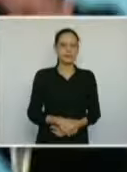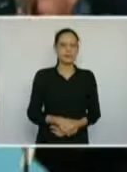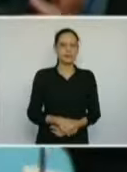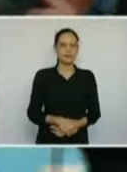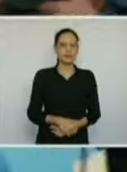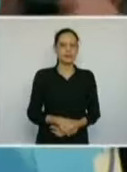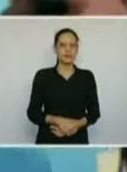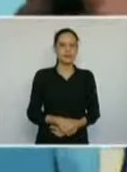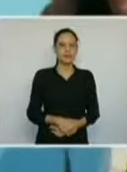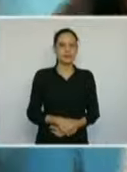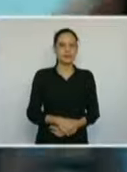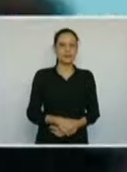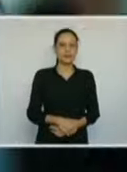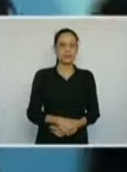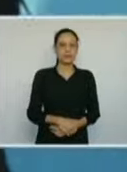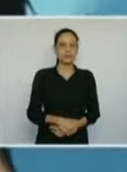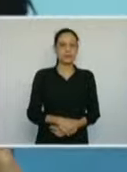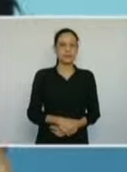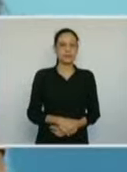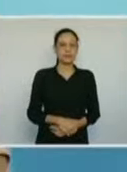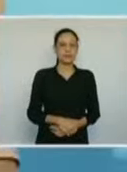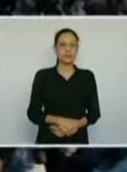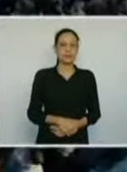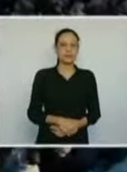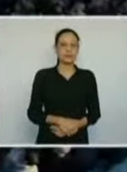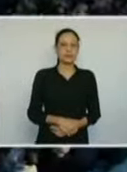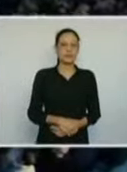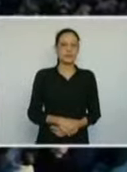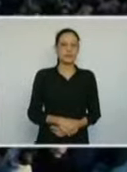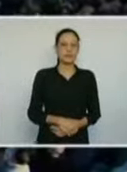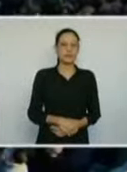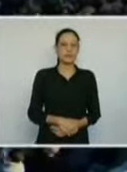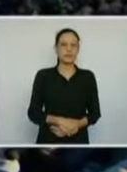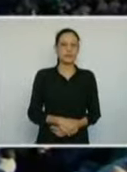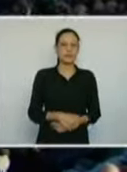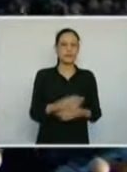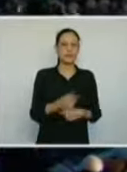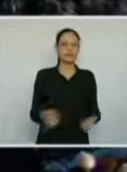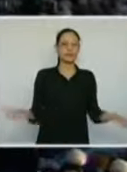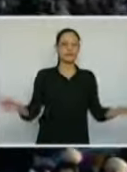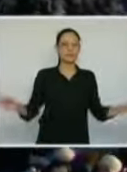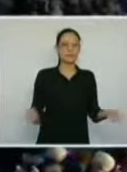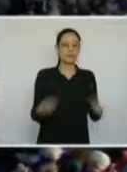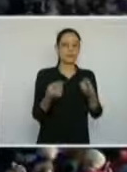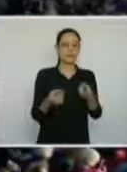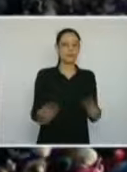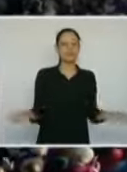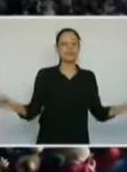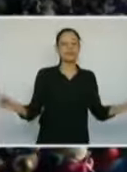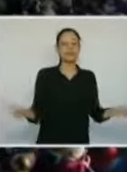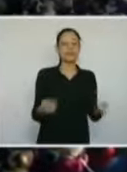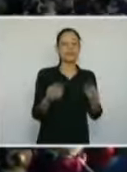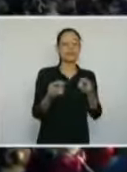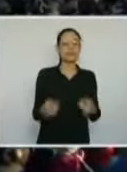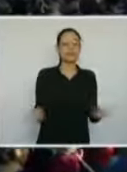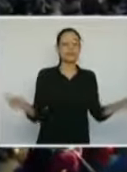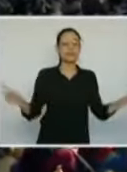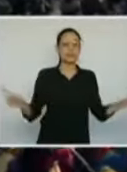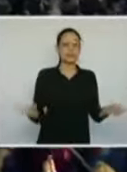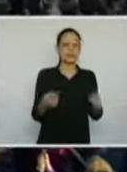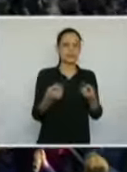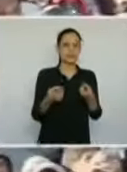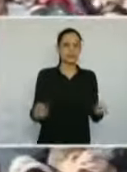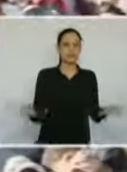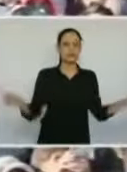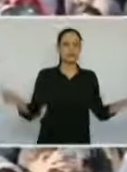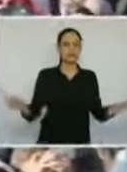ver, tenías fábricas paradas, ¿eh? Porque no podías importar un repuesto. No sé si se acuerdan, las empresas...